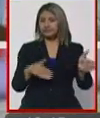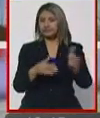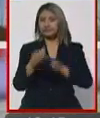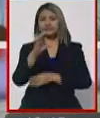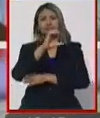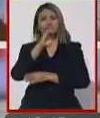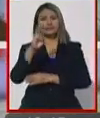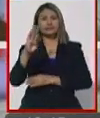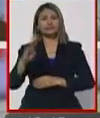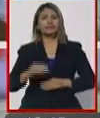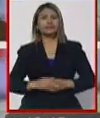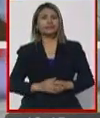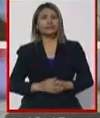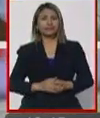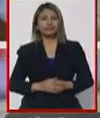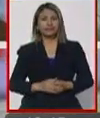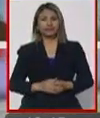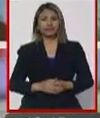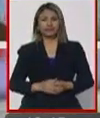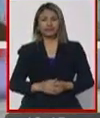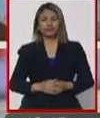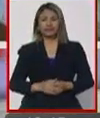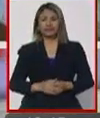carretera a Cochabamba? Adelante, por favor.